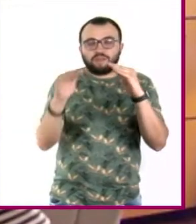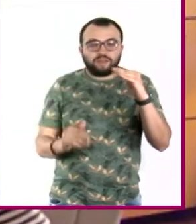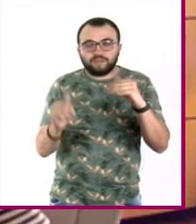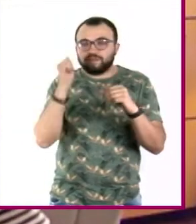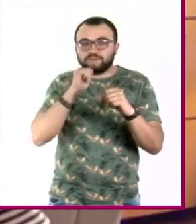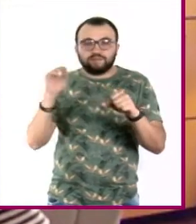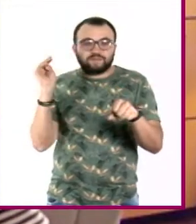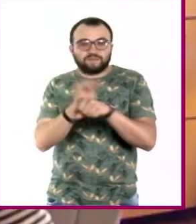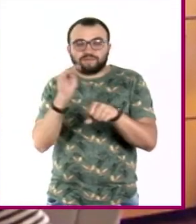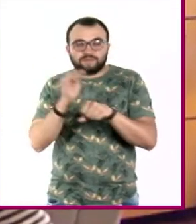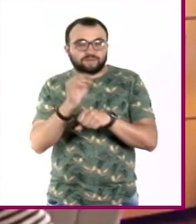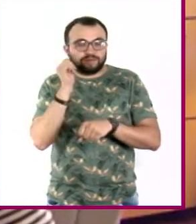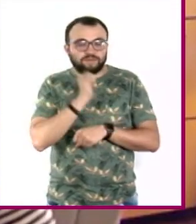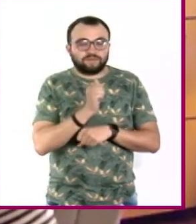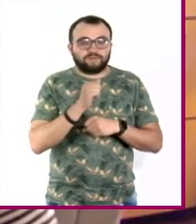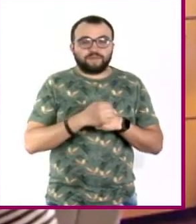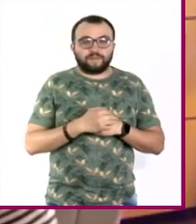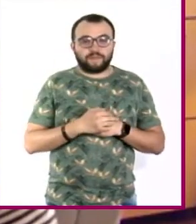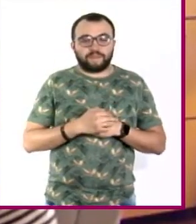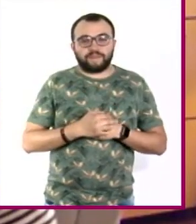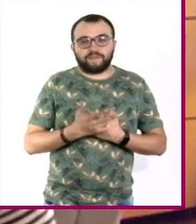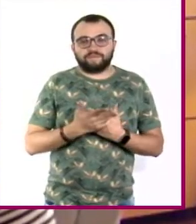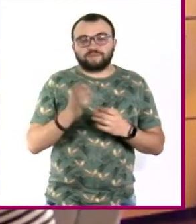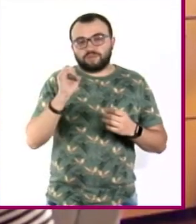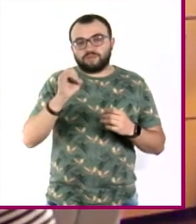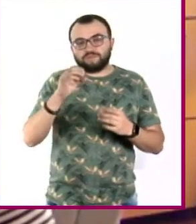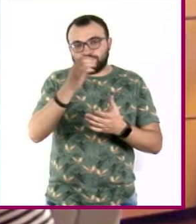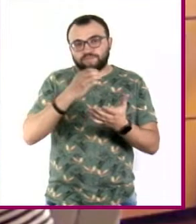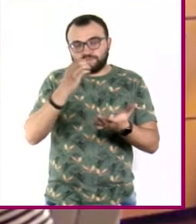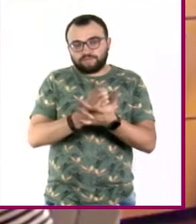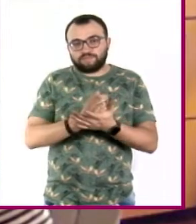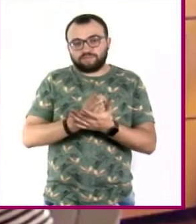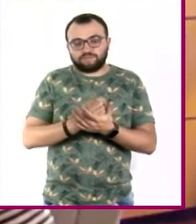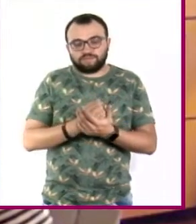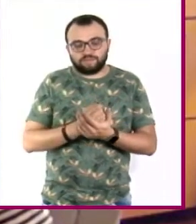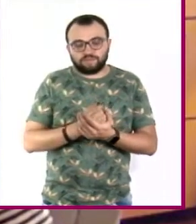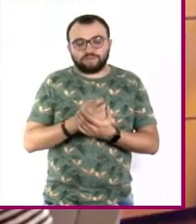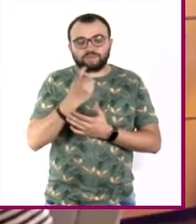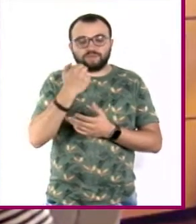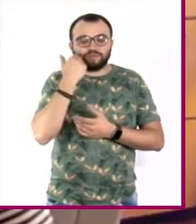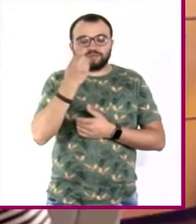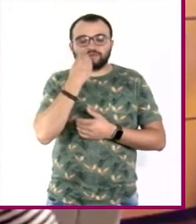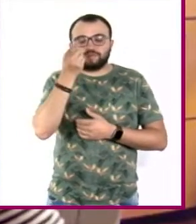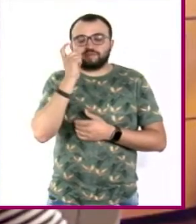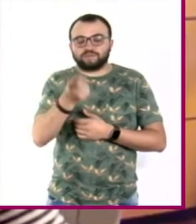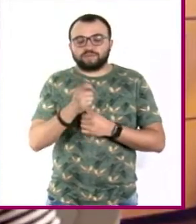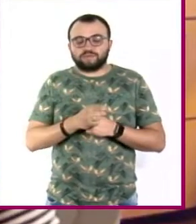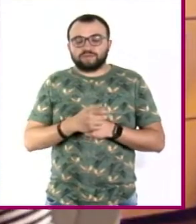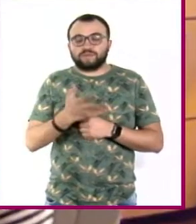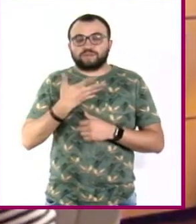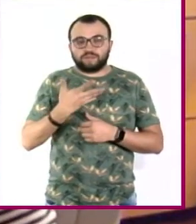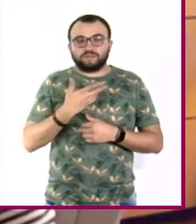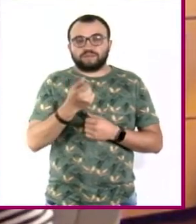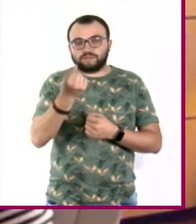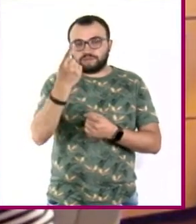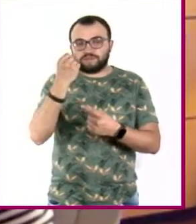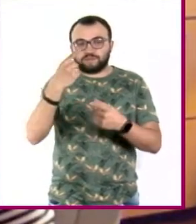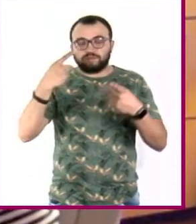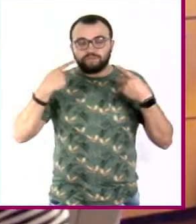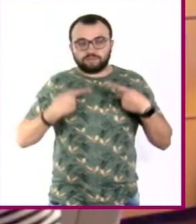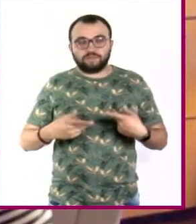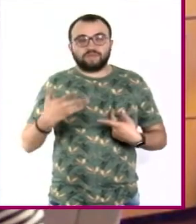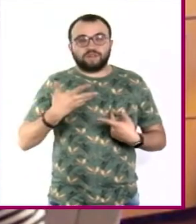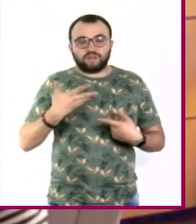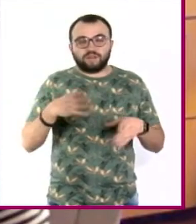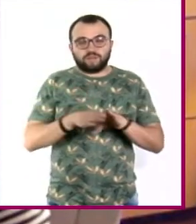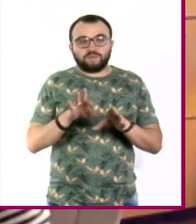regiones rurales o en ciudades. Y lo que significa es que hay ciertas personas que van a tener mucho acceso